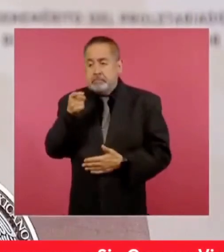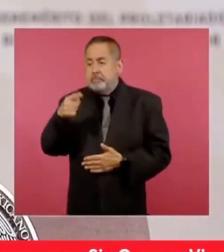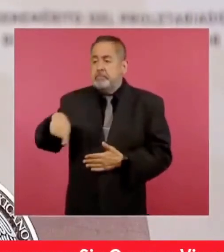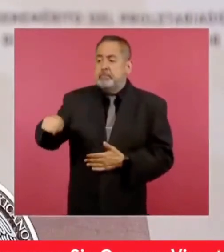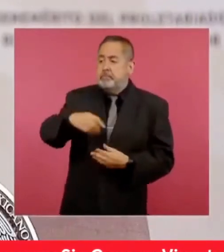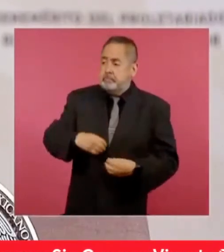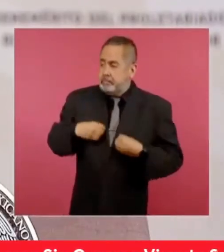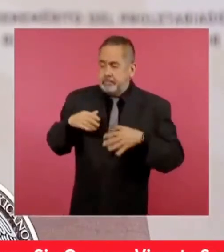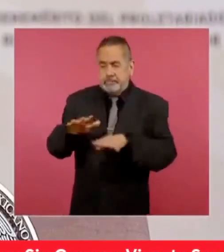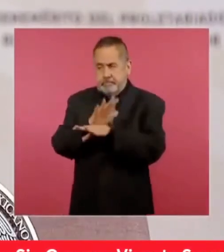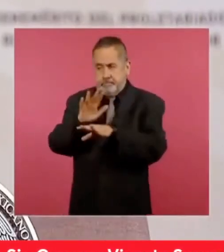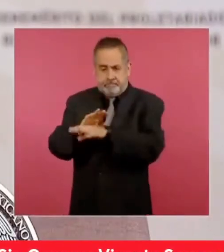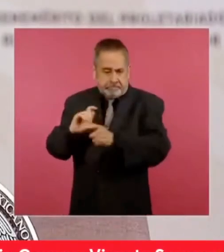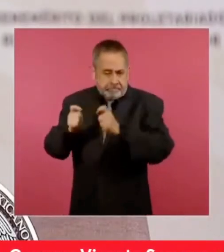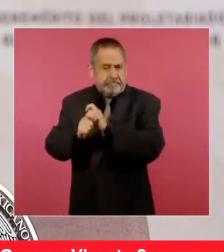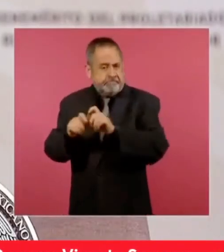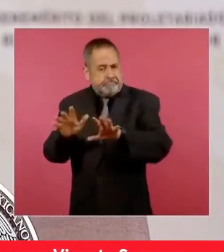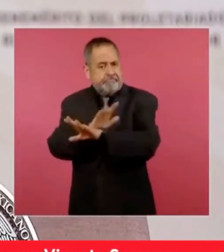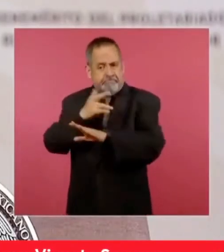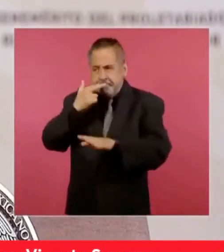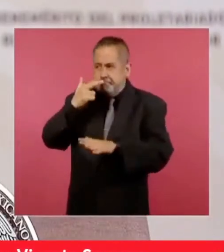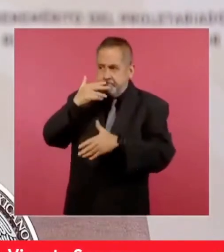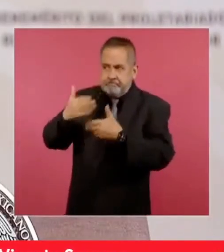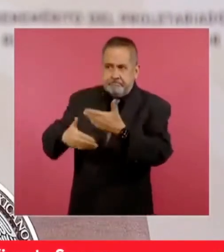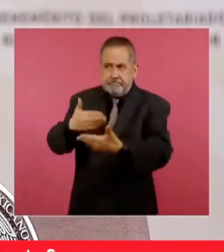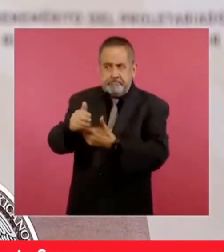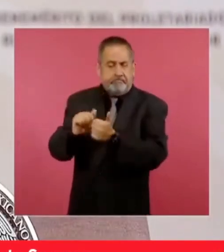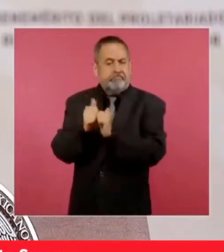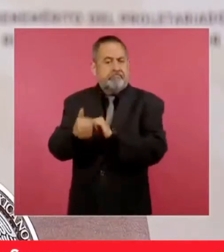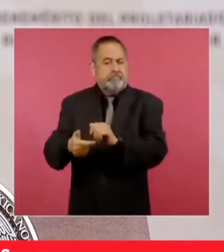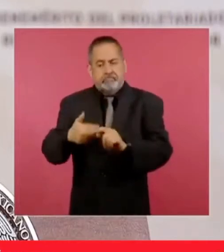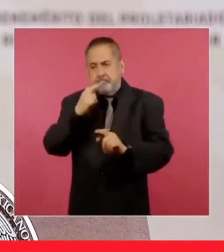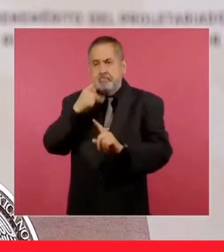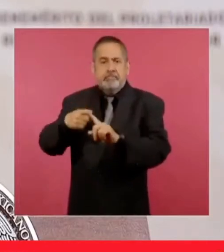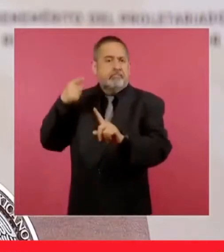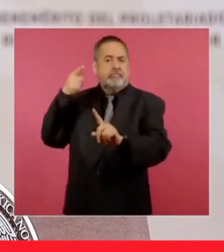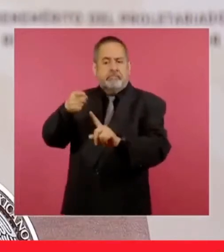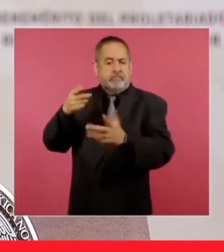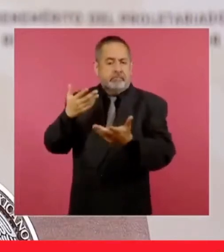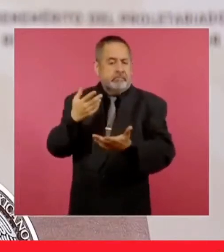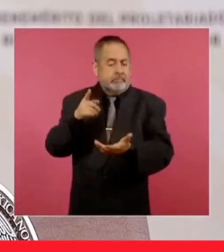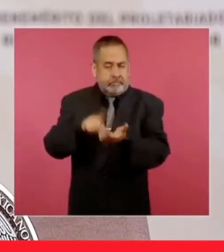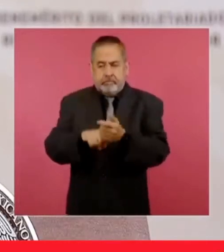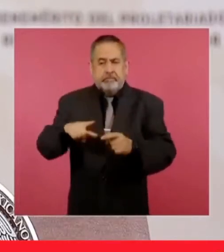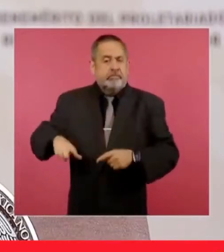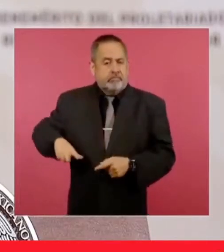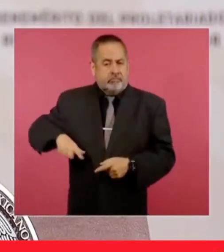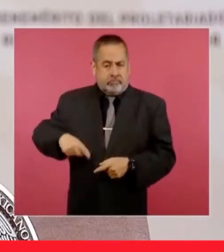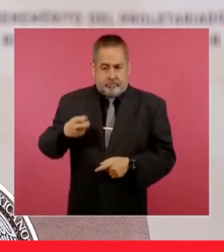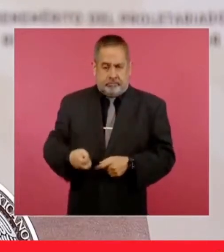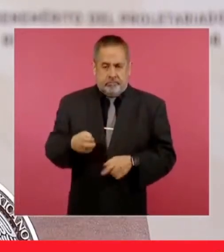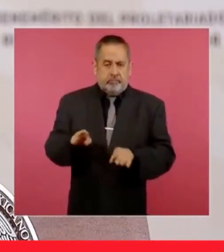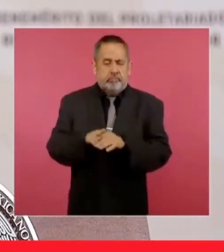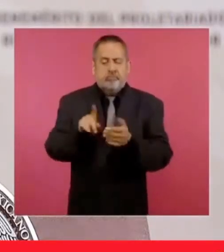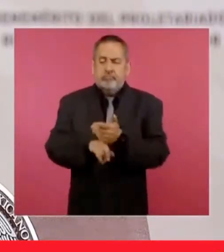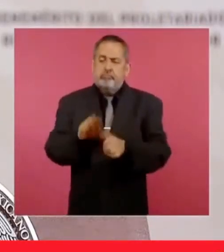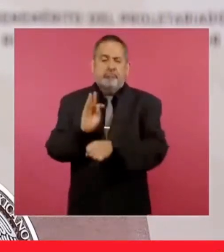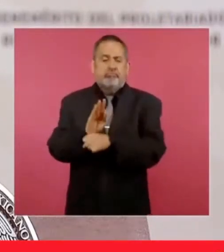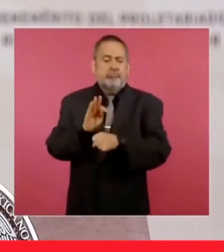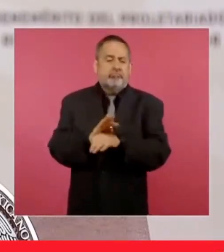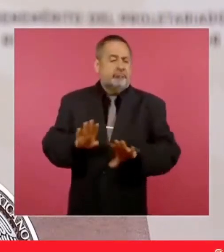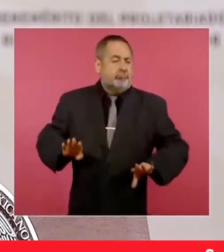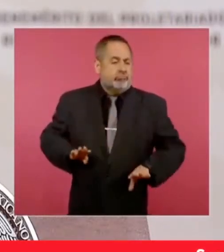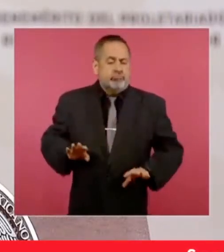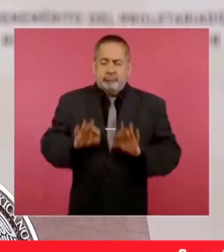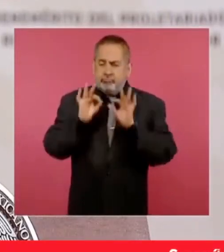trabajadoras. Una de las prioridades de este gobierno ha sido el bienestar de las personas,